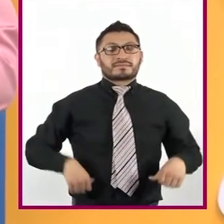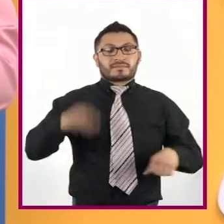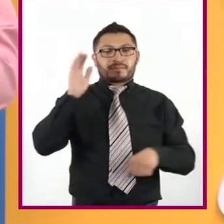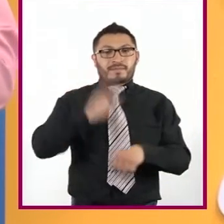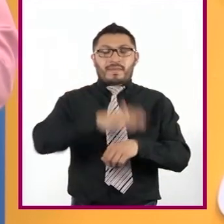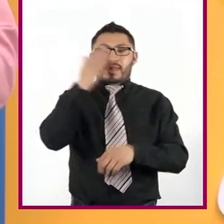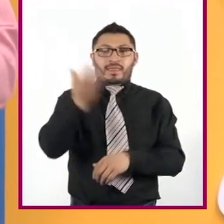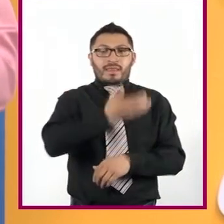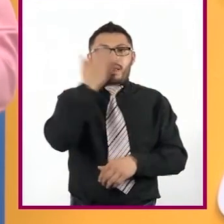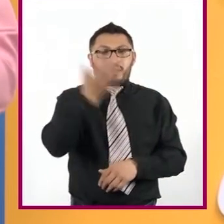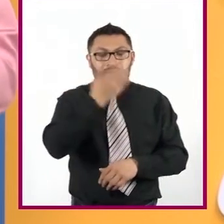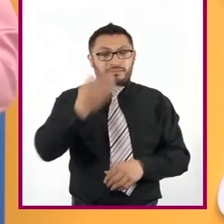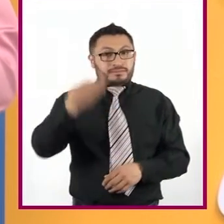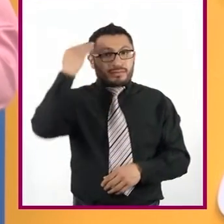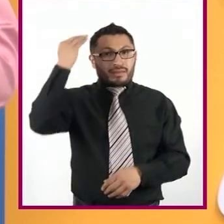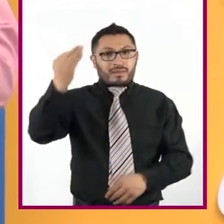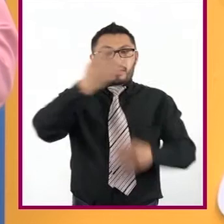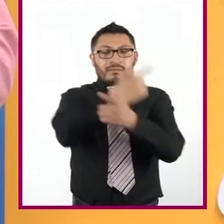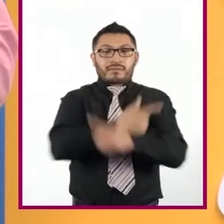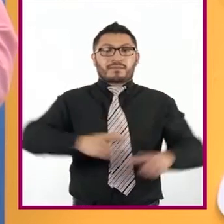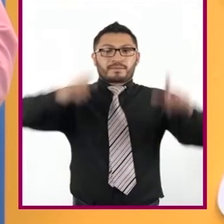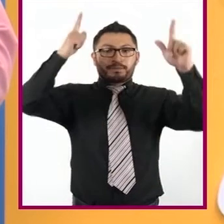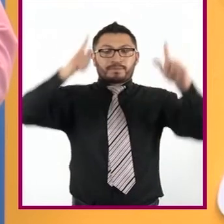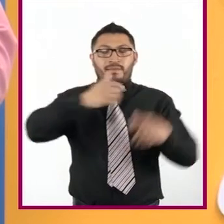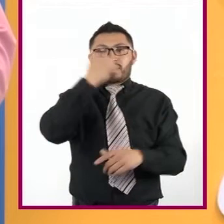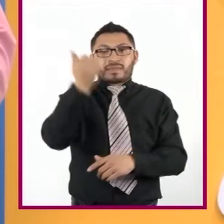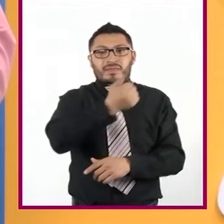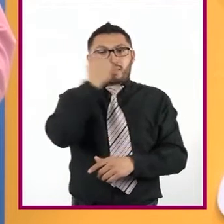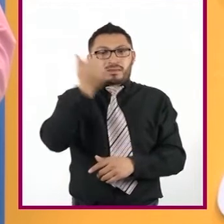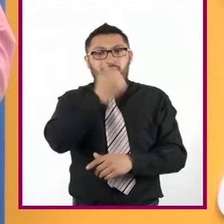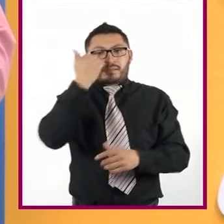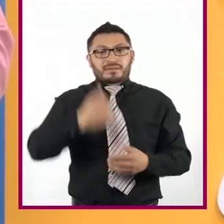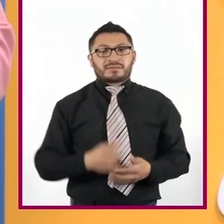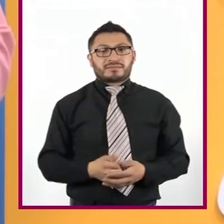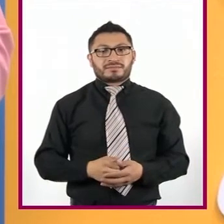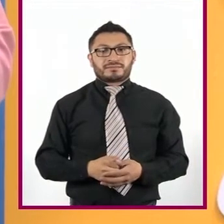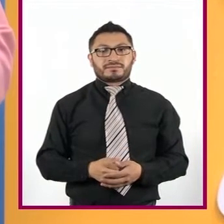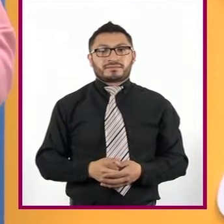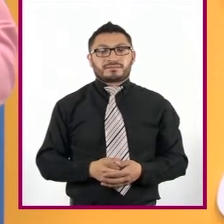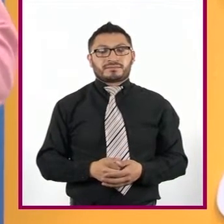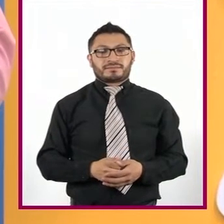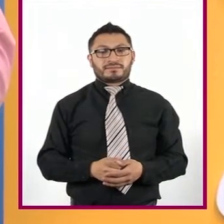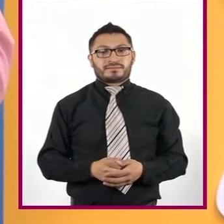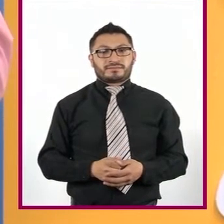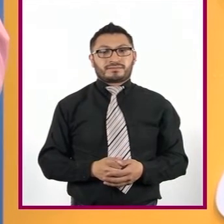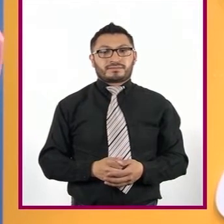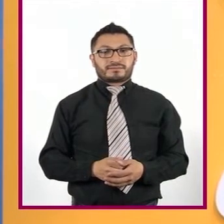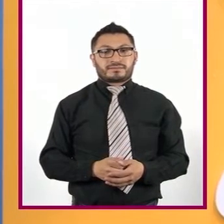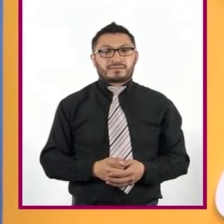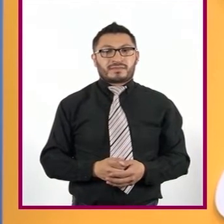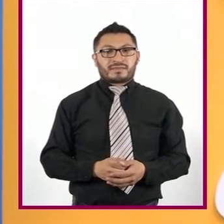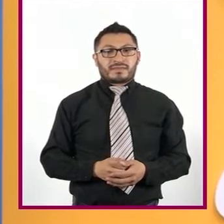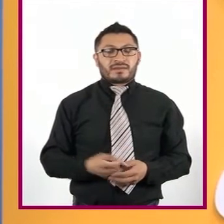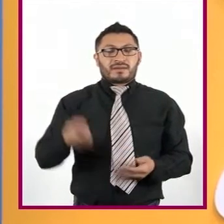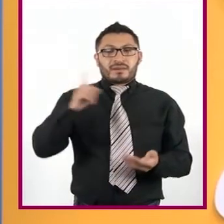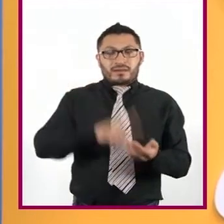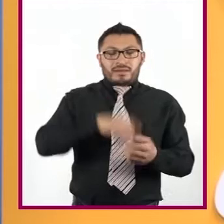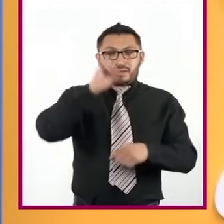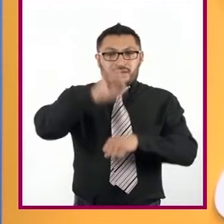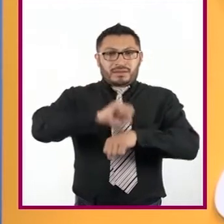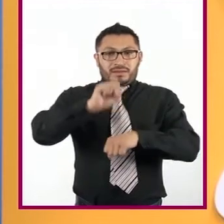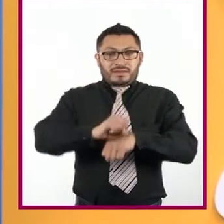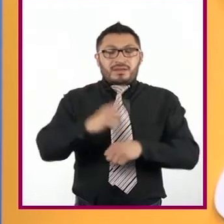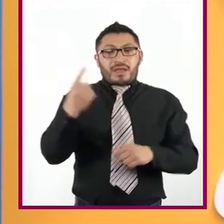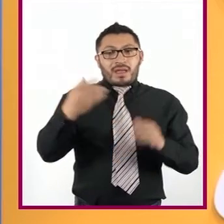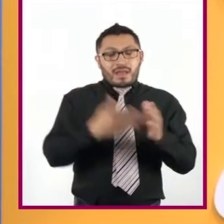frecuencia en su tiempo libre, las alumnas y los alumnos de una escuela secundaria con población de